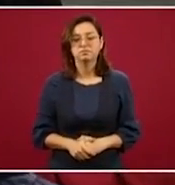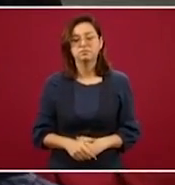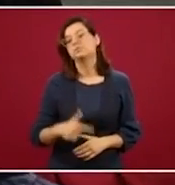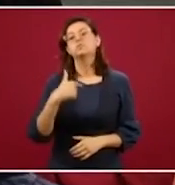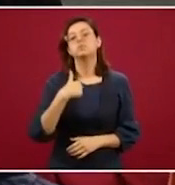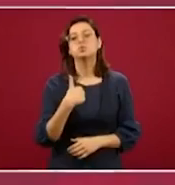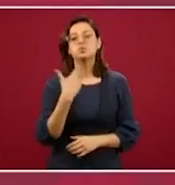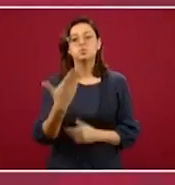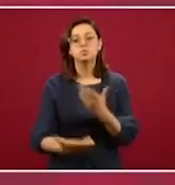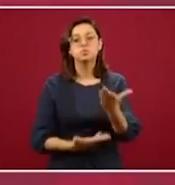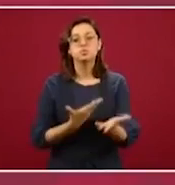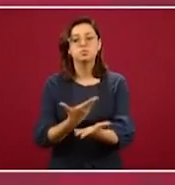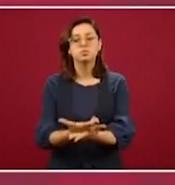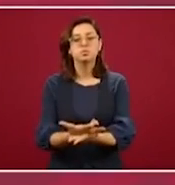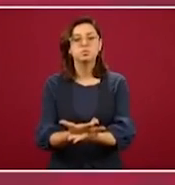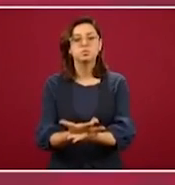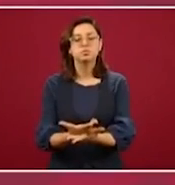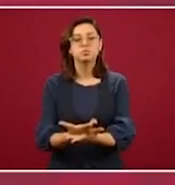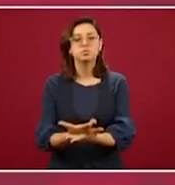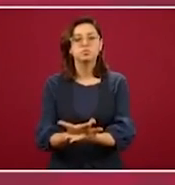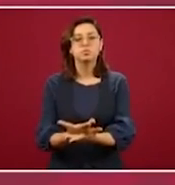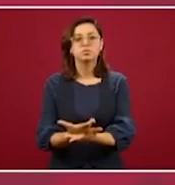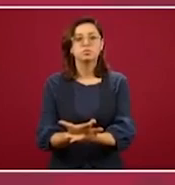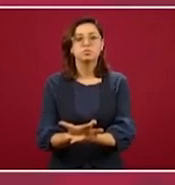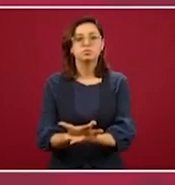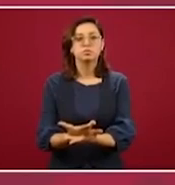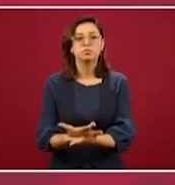pedirles que